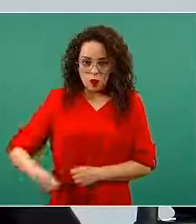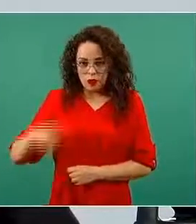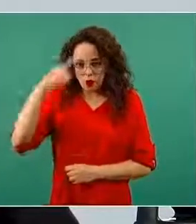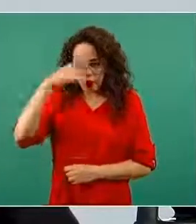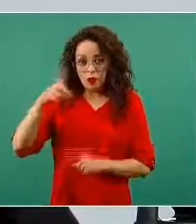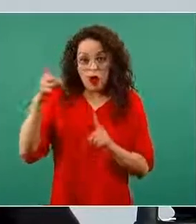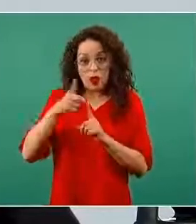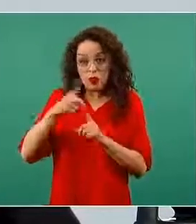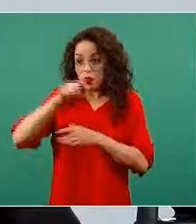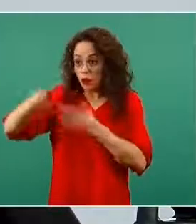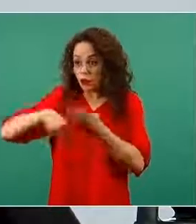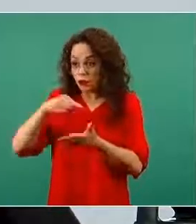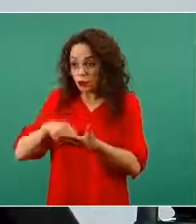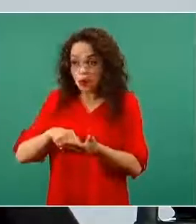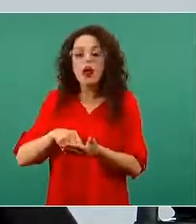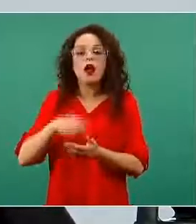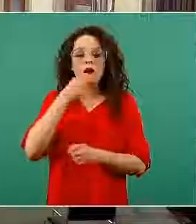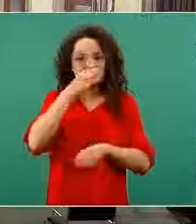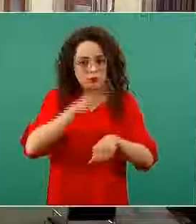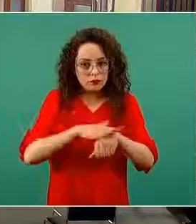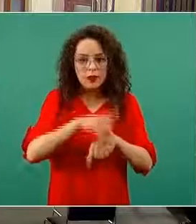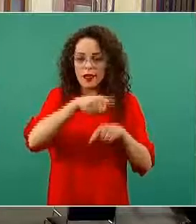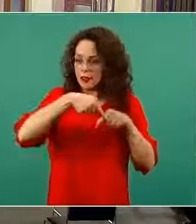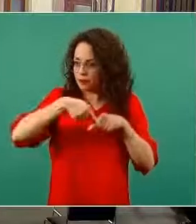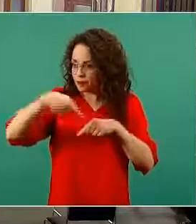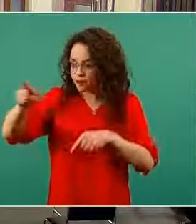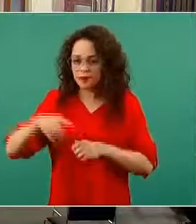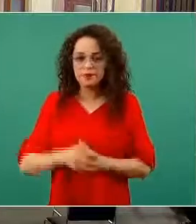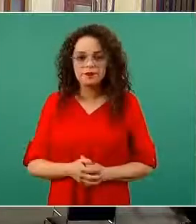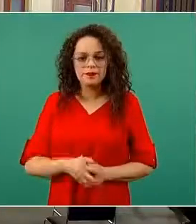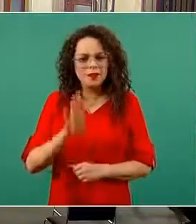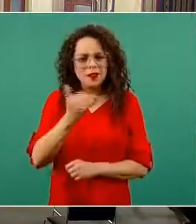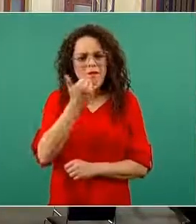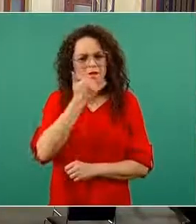les indique. Perdón, había otra pregunta y…